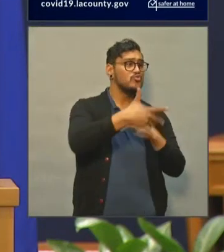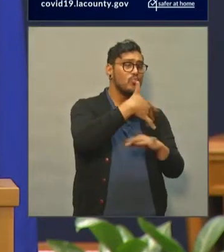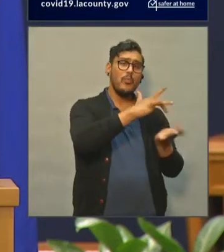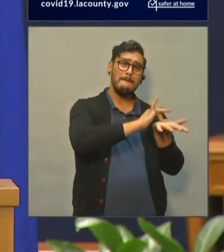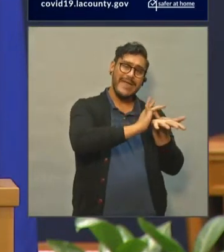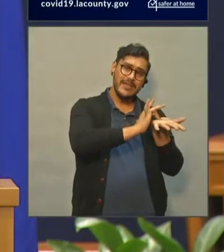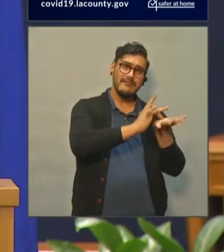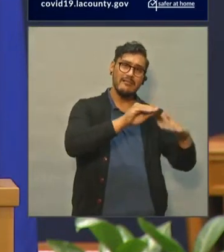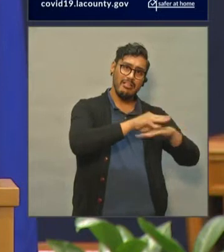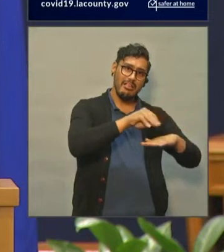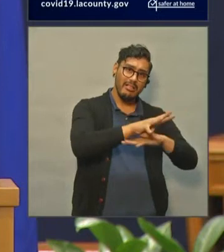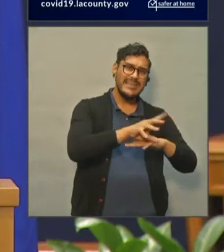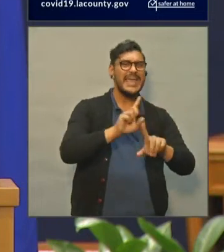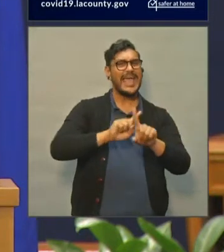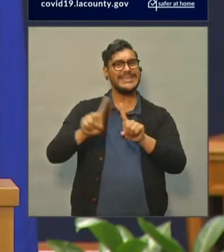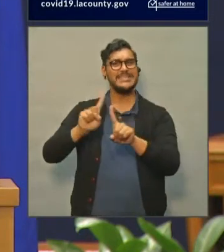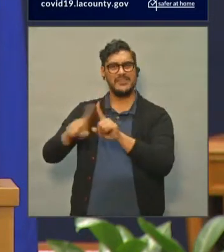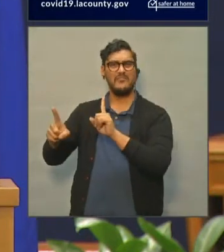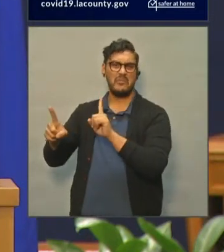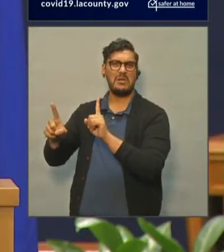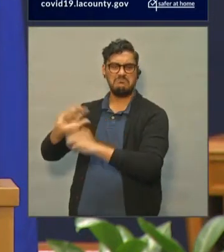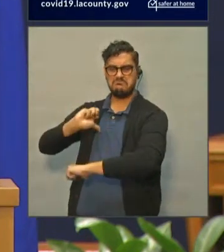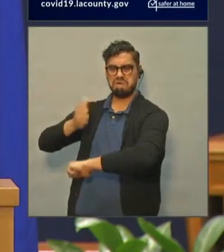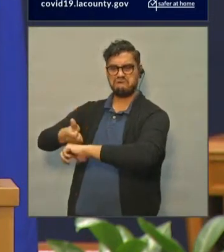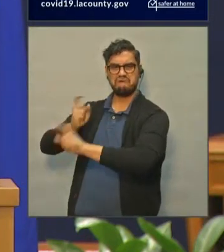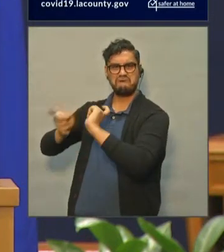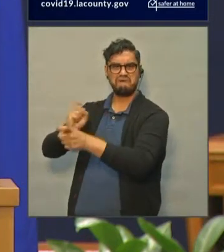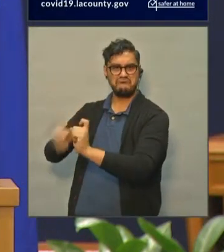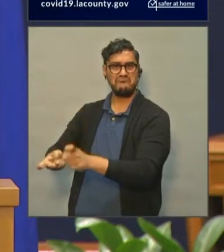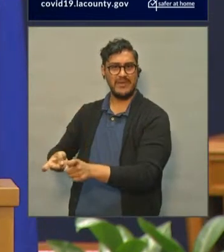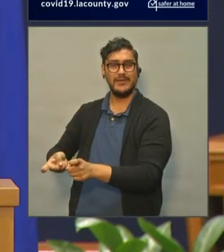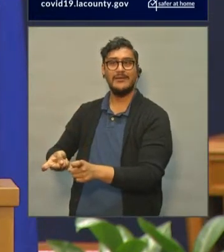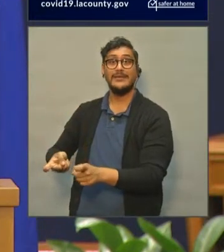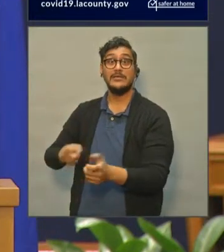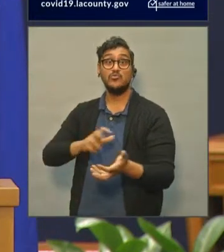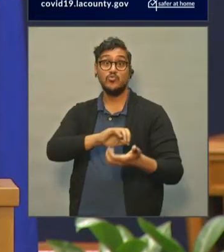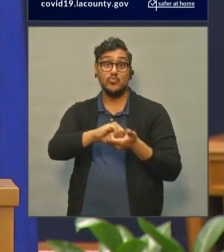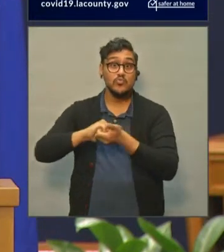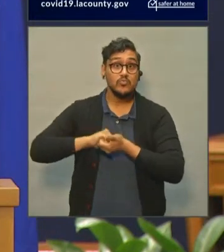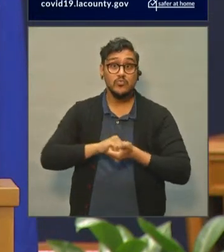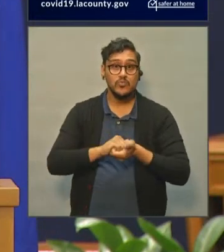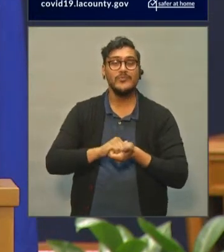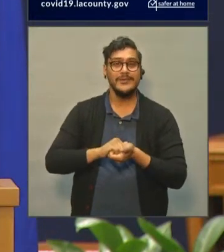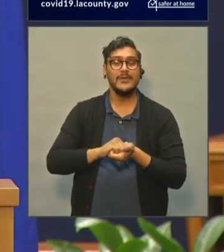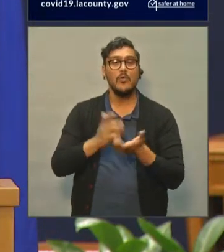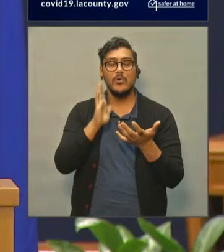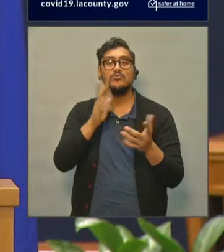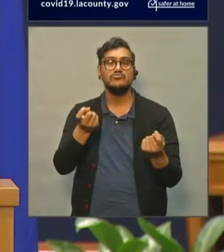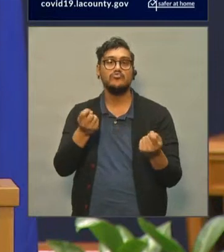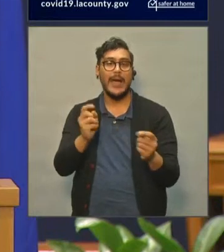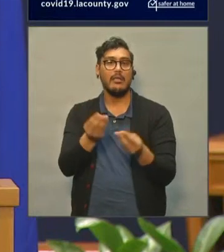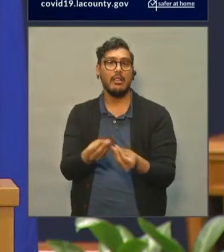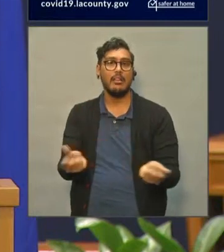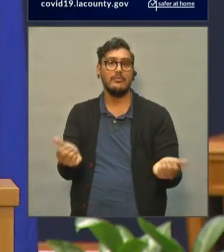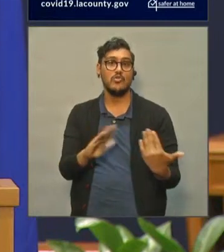y organizaciones filantrópicas y juntos identificamos soluciones impulsadas por la comunidad.